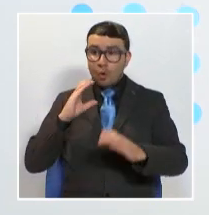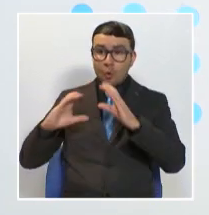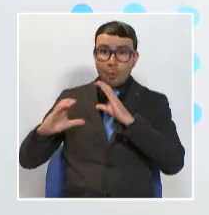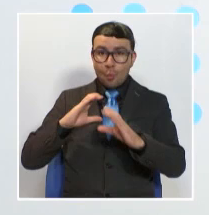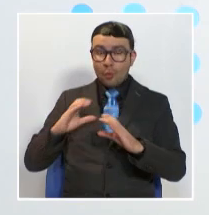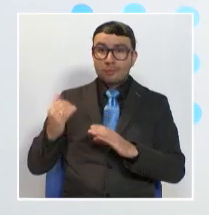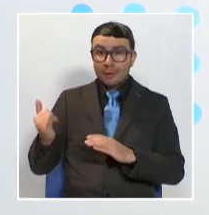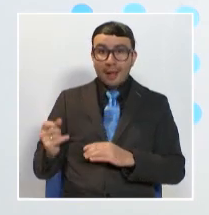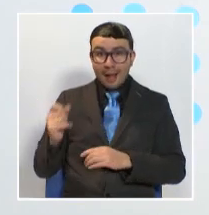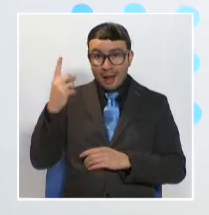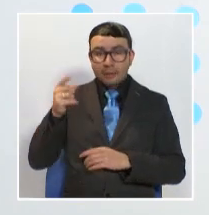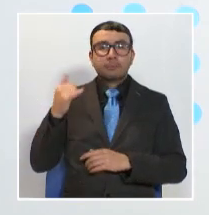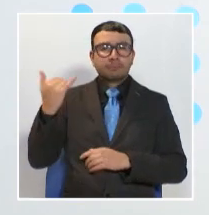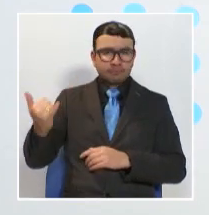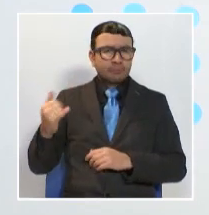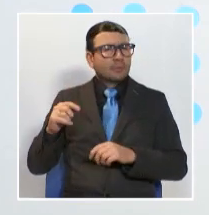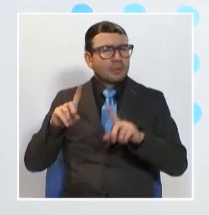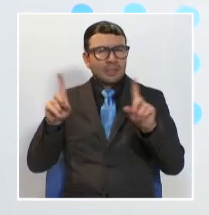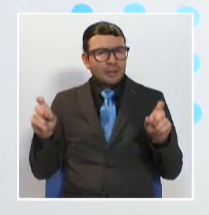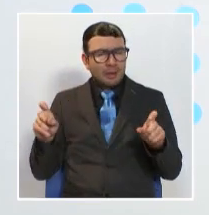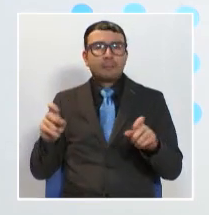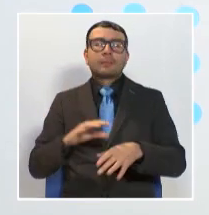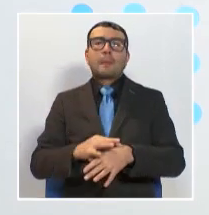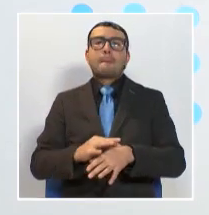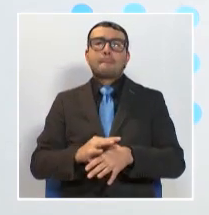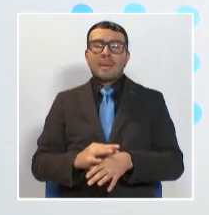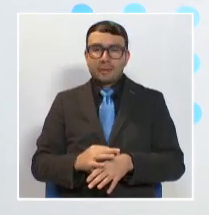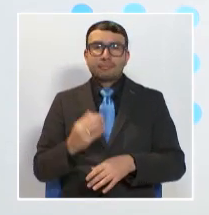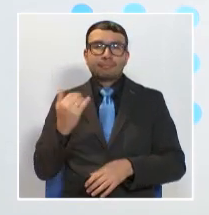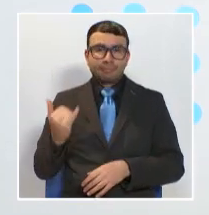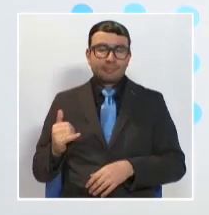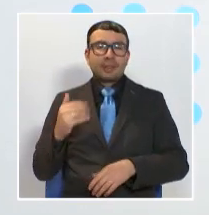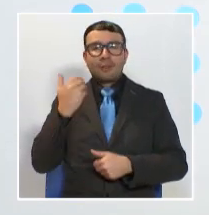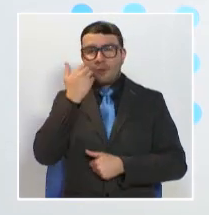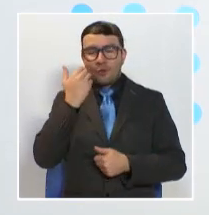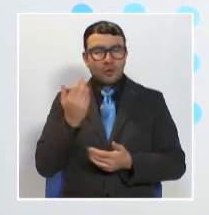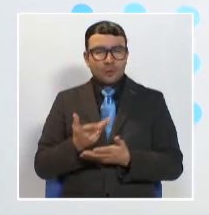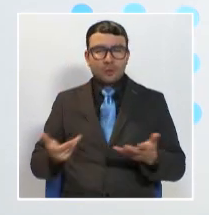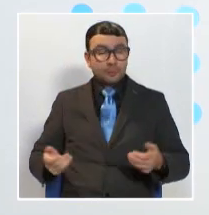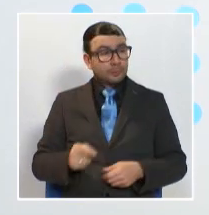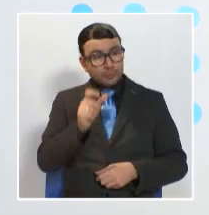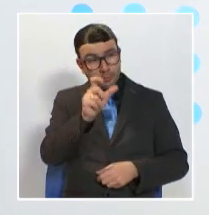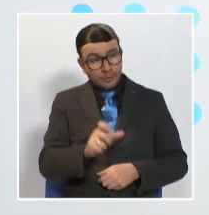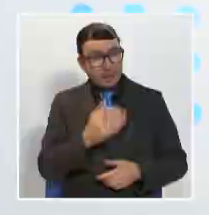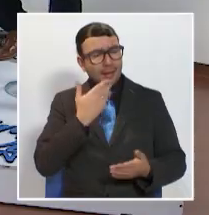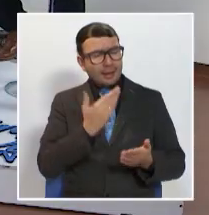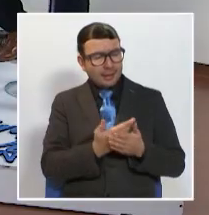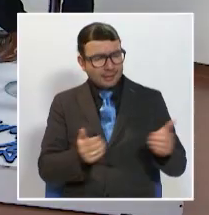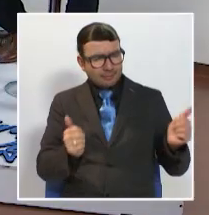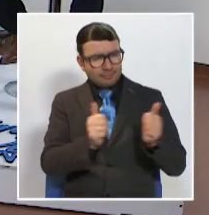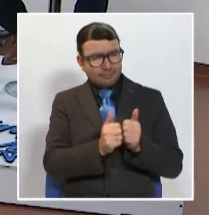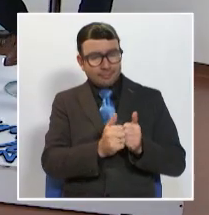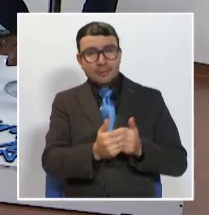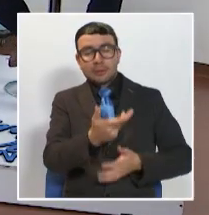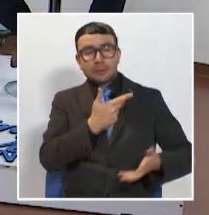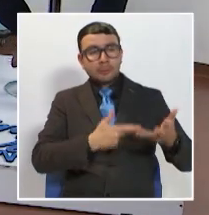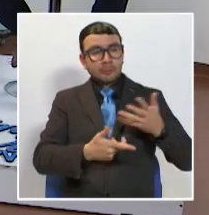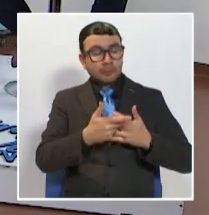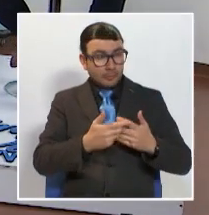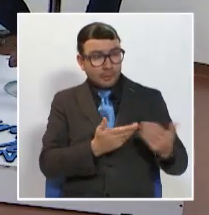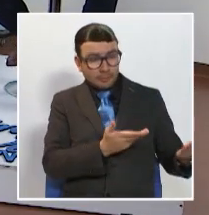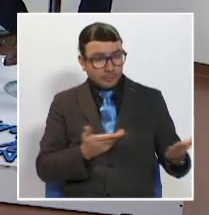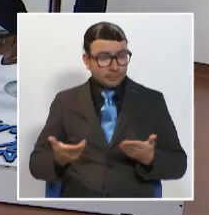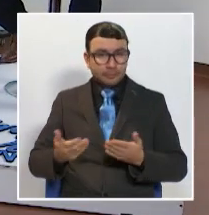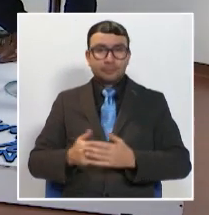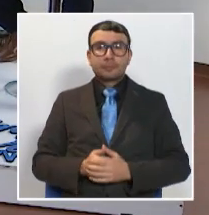va a ser dermatología. Por eso tenemos a nuestro invitado, doctor Jaime Alberto. Muchas gracias por estar con nosotros y bienvenido a